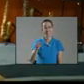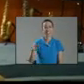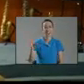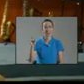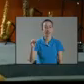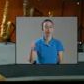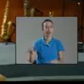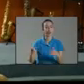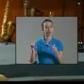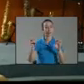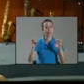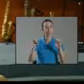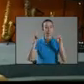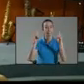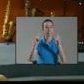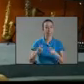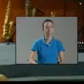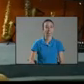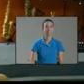¿verdad?